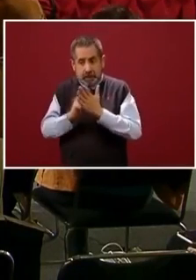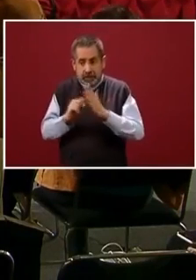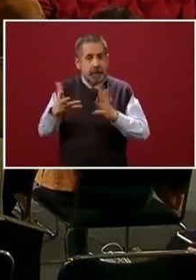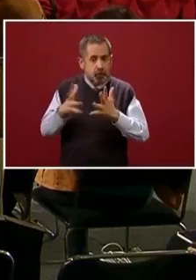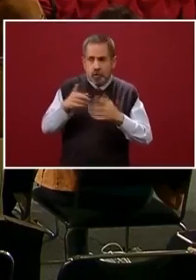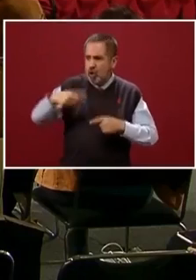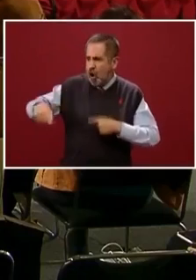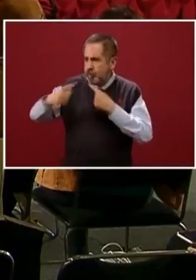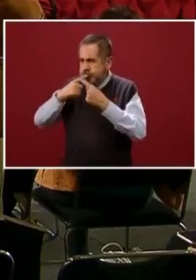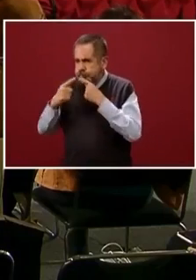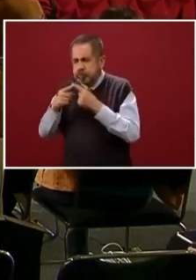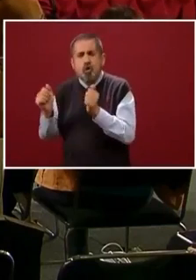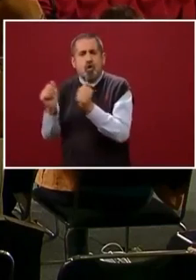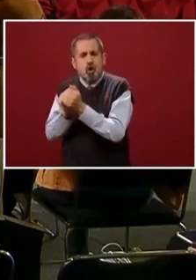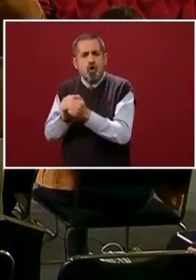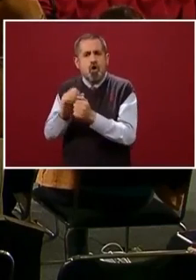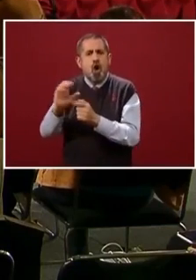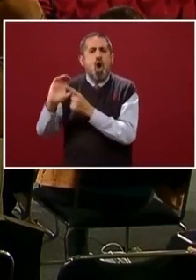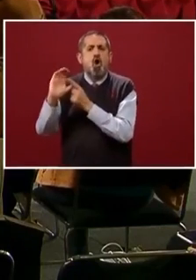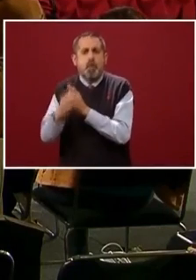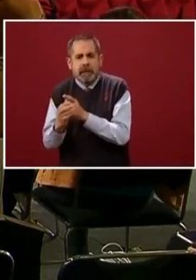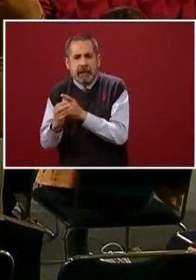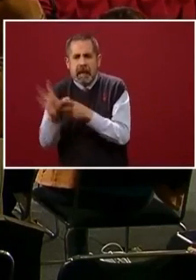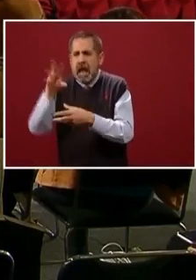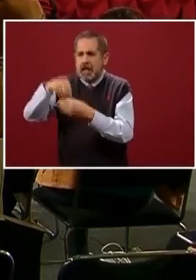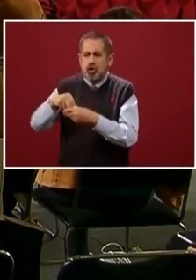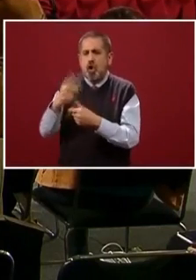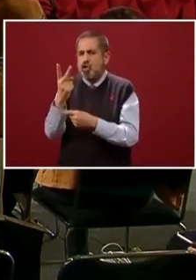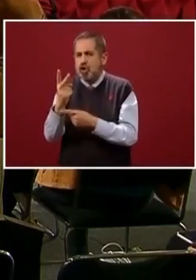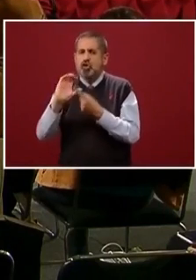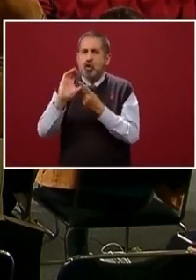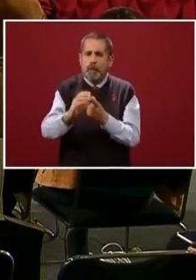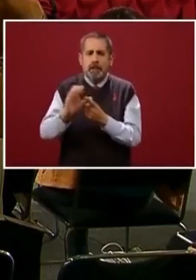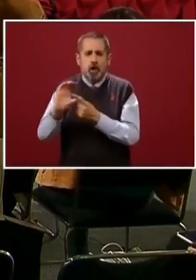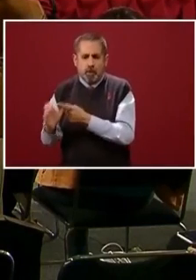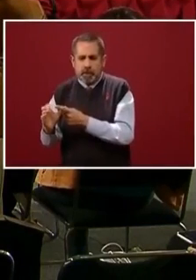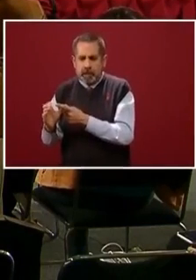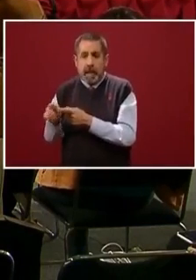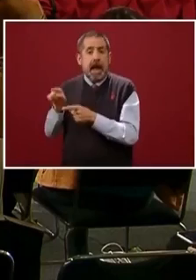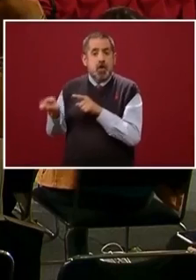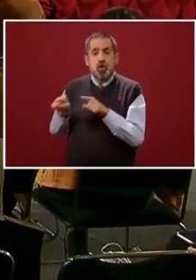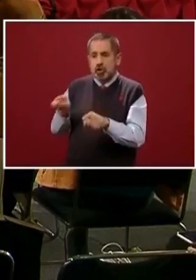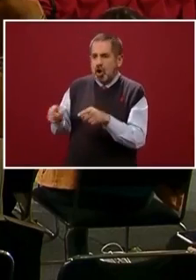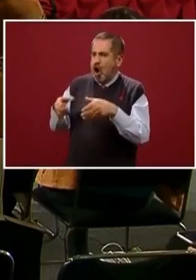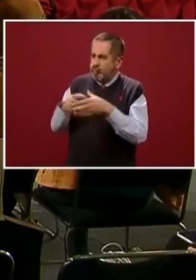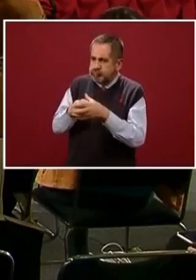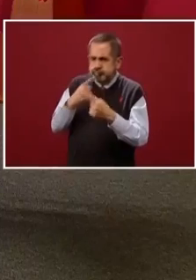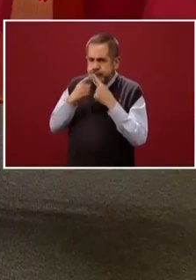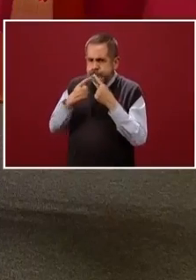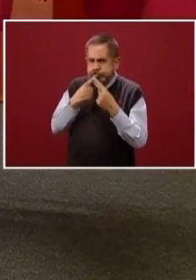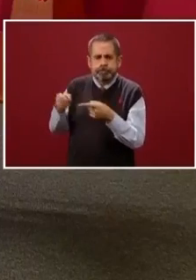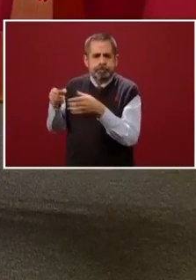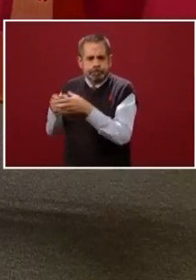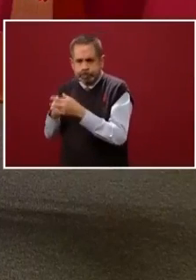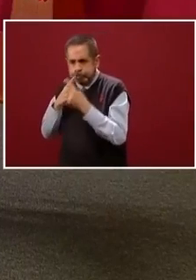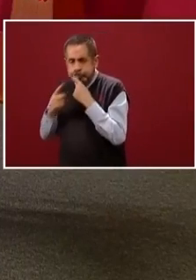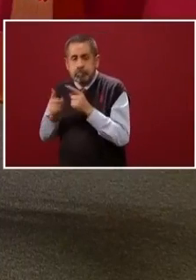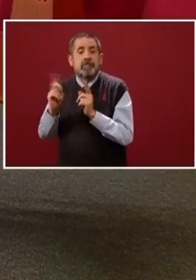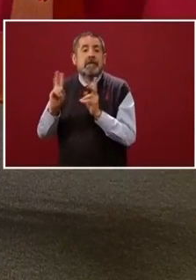por comités, específicamente dos comités que han estado sesionando conjuntamente: el Comité